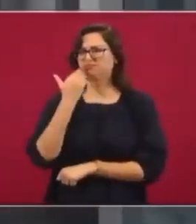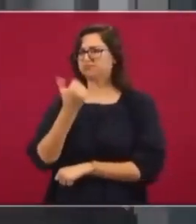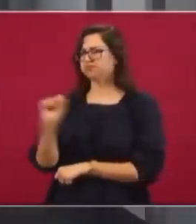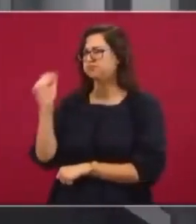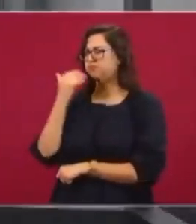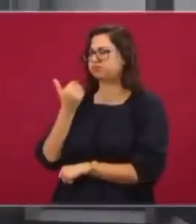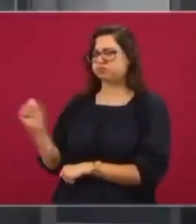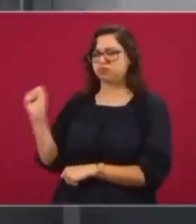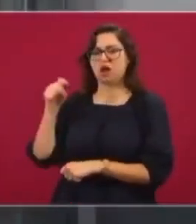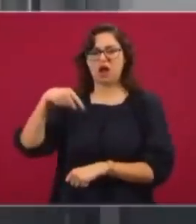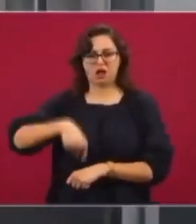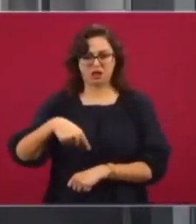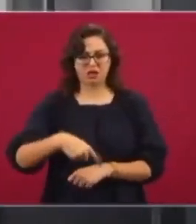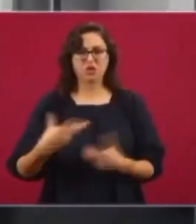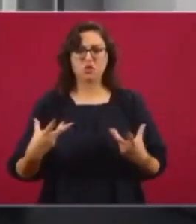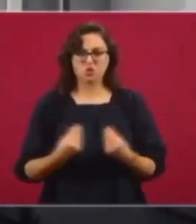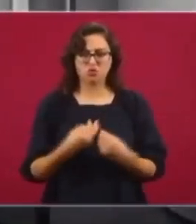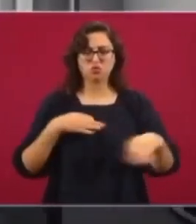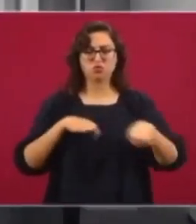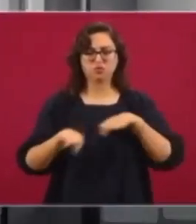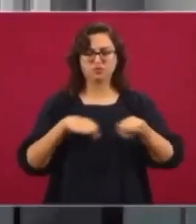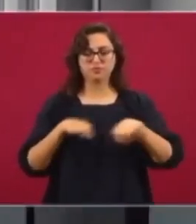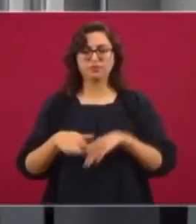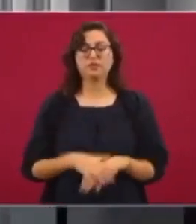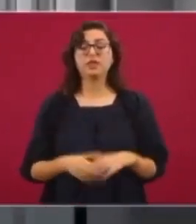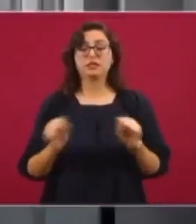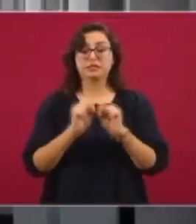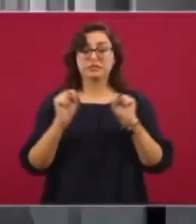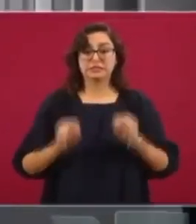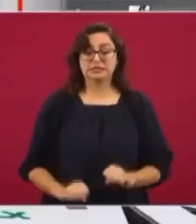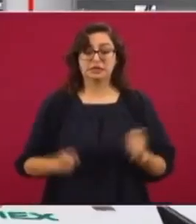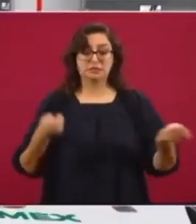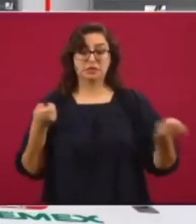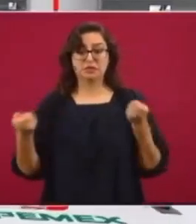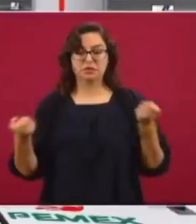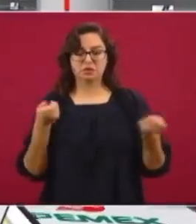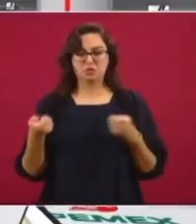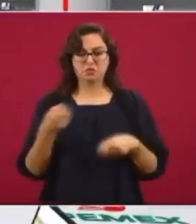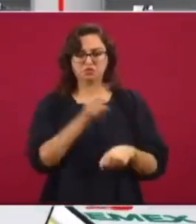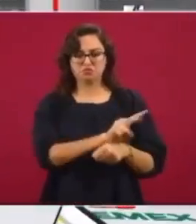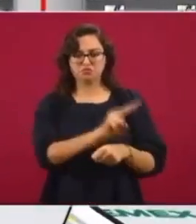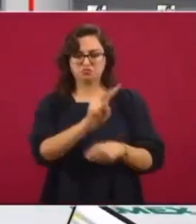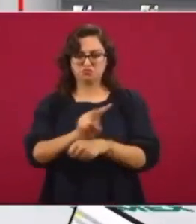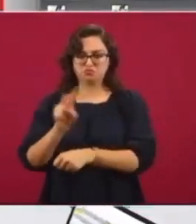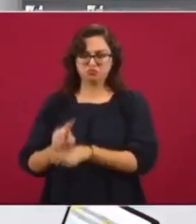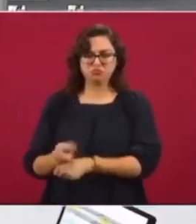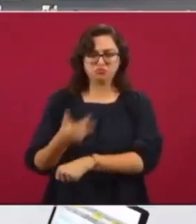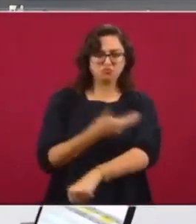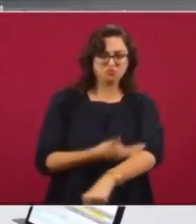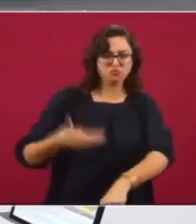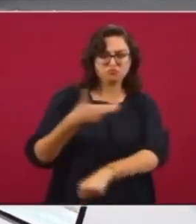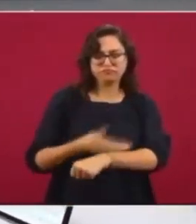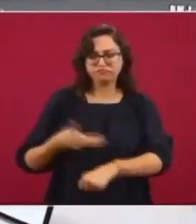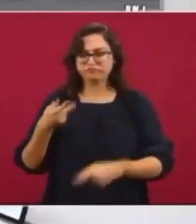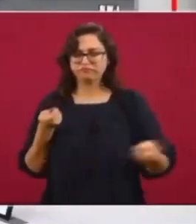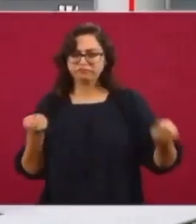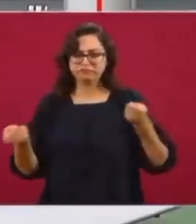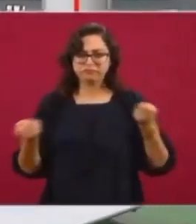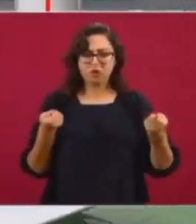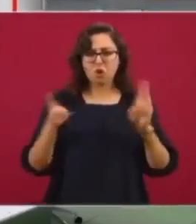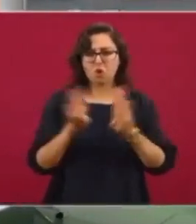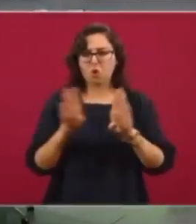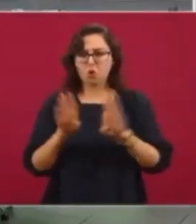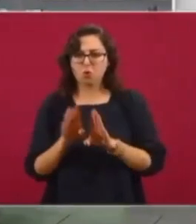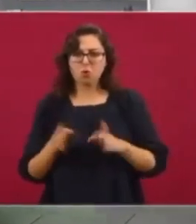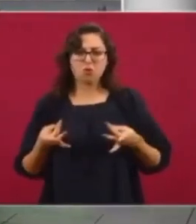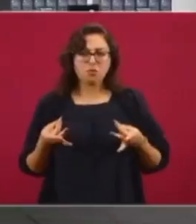complejos petroquímicos a nivel internacional. El sistema de control tendrá la capacidad de ajustar las variables de proceso necesarias para dar la calidad de los productos de las